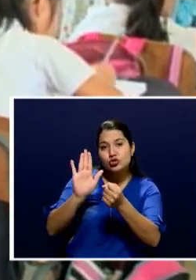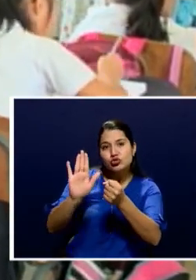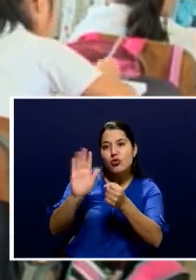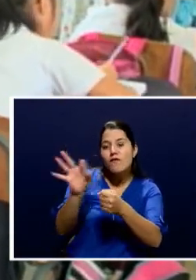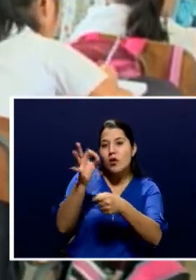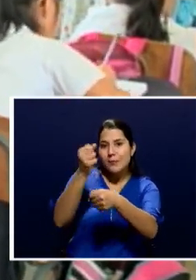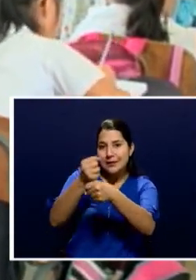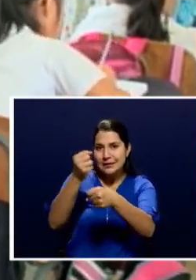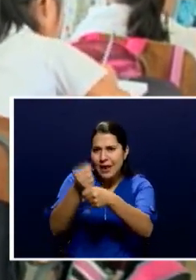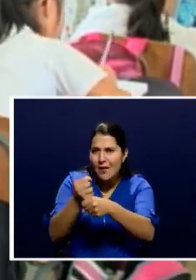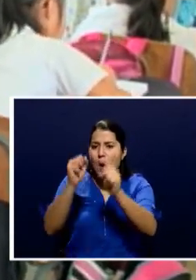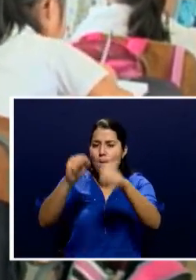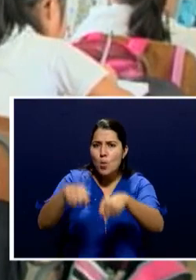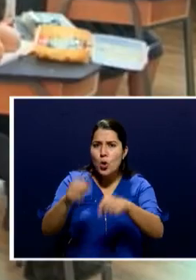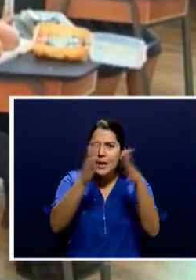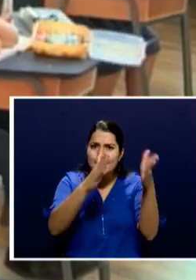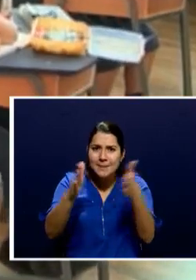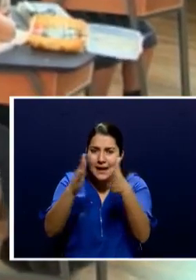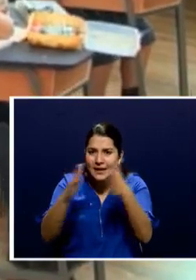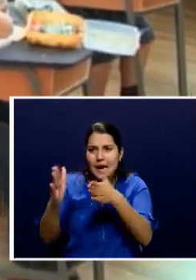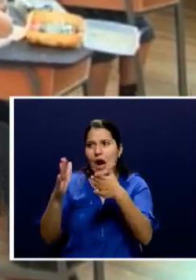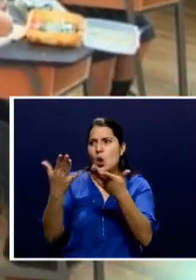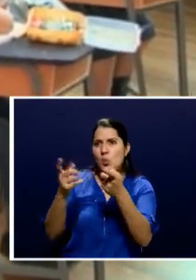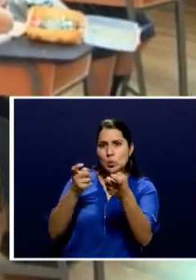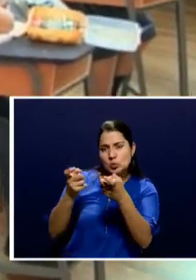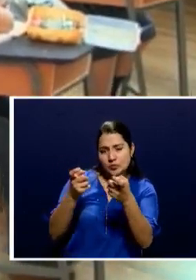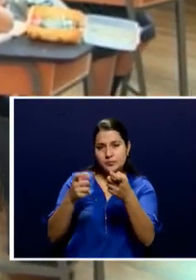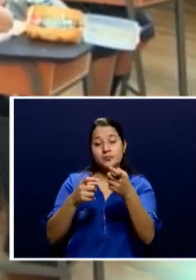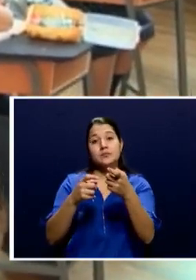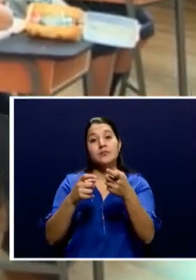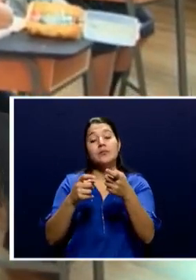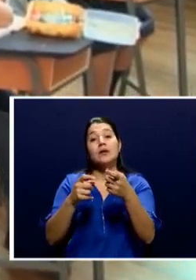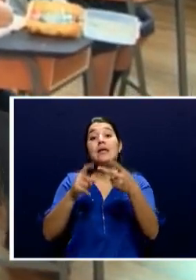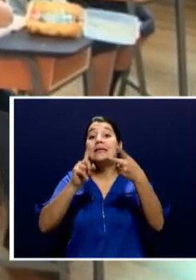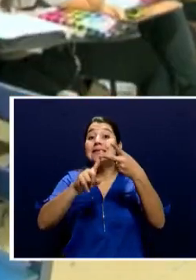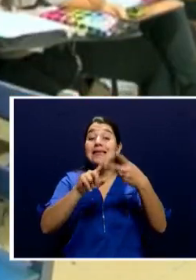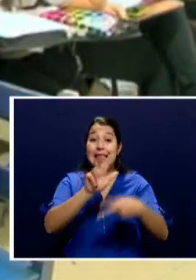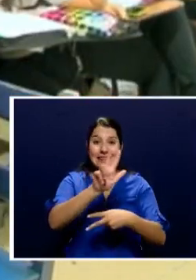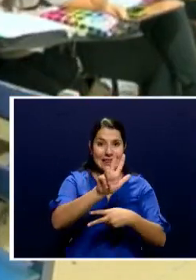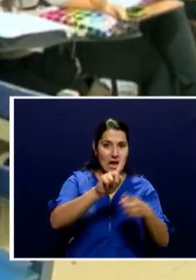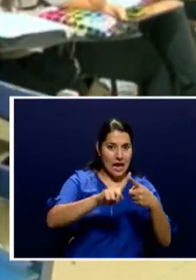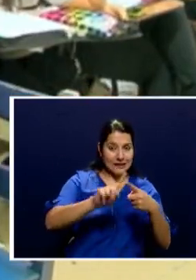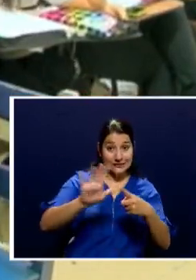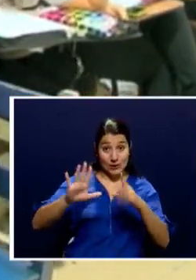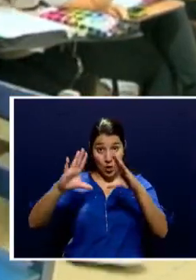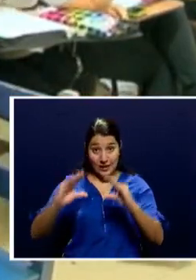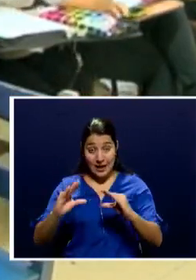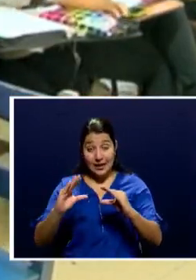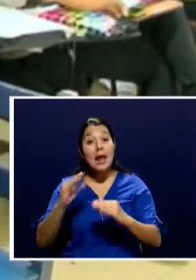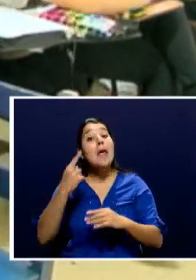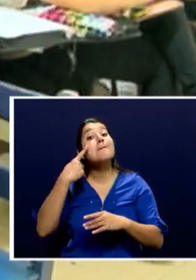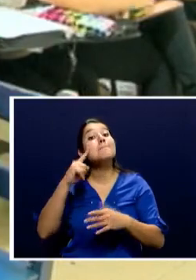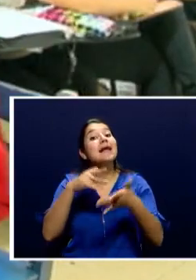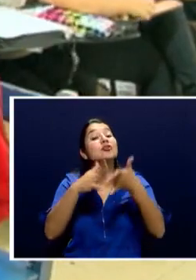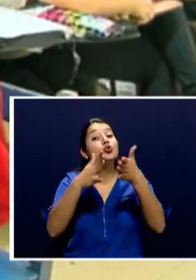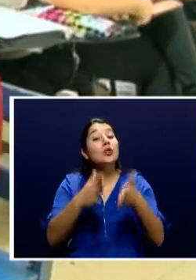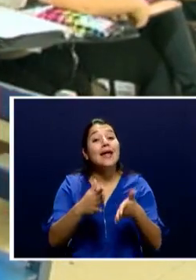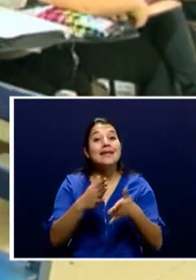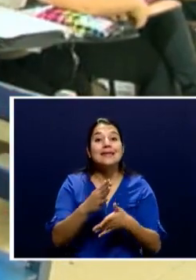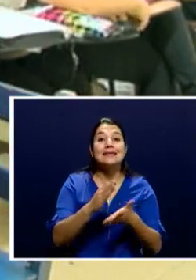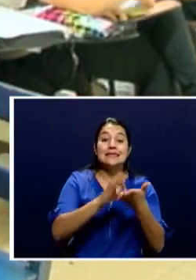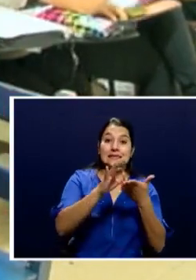planeamiento en los distintos niveles, mediación y más. De 3 a 5 de la tarde será el turno para los estudiantes de primaria y